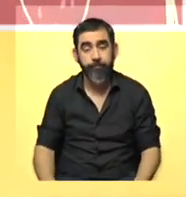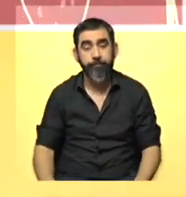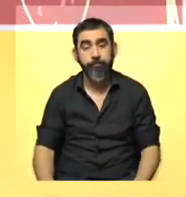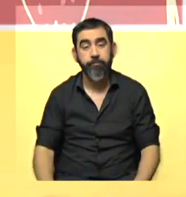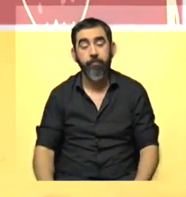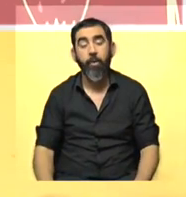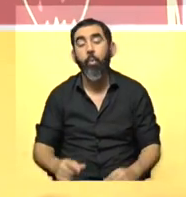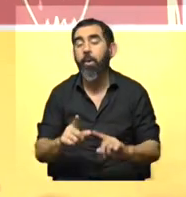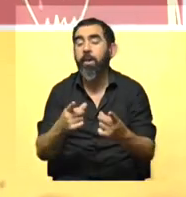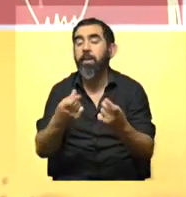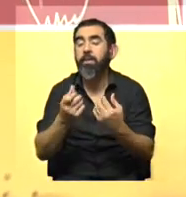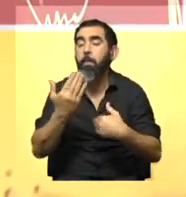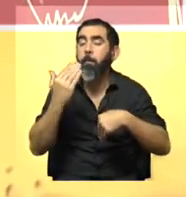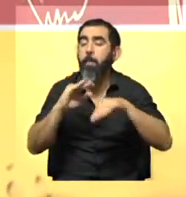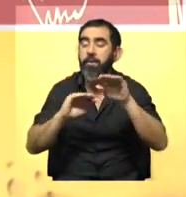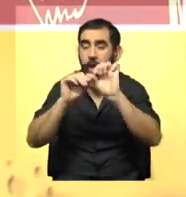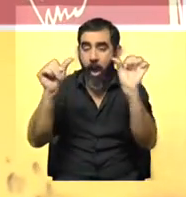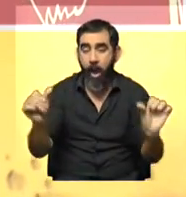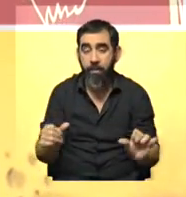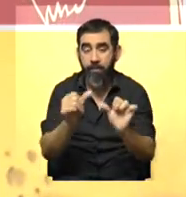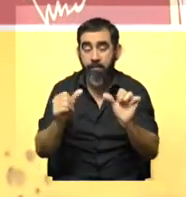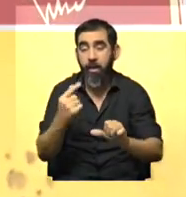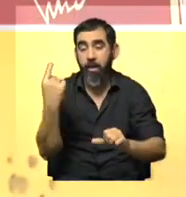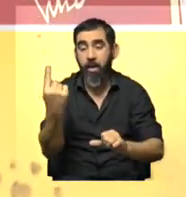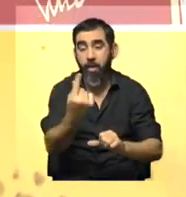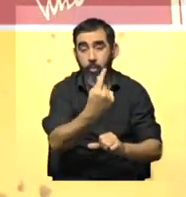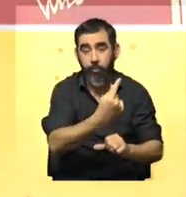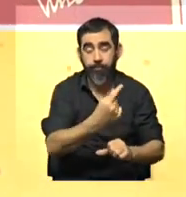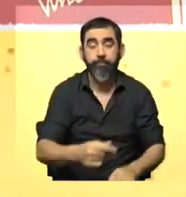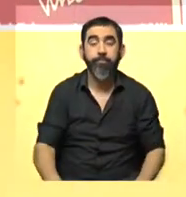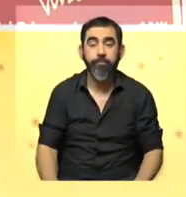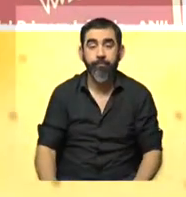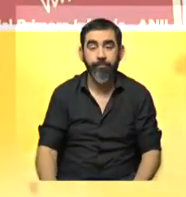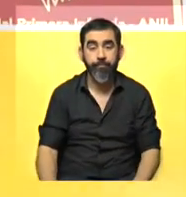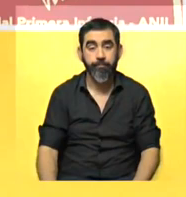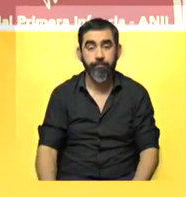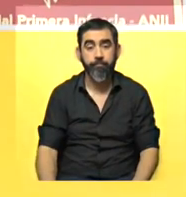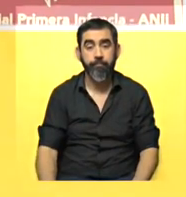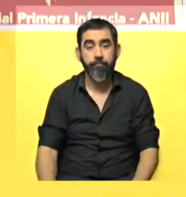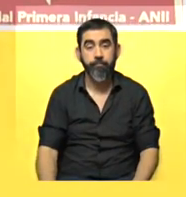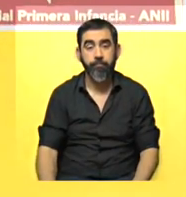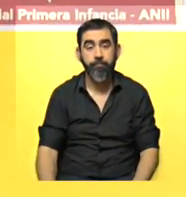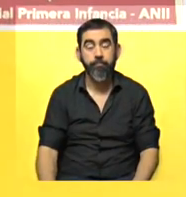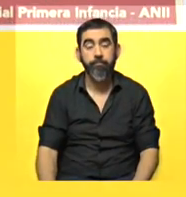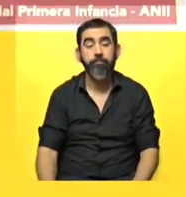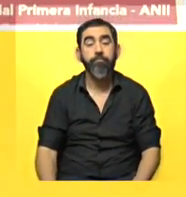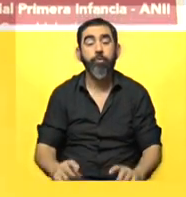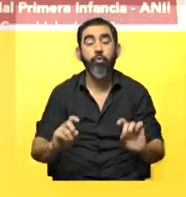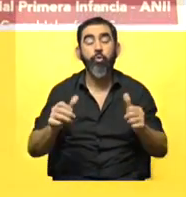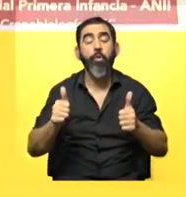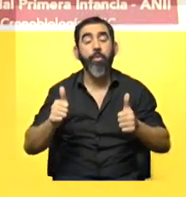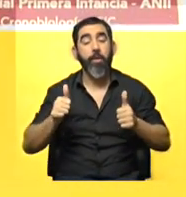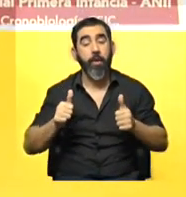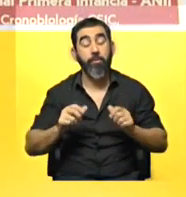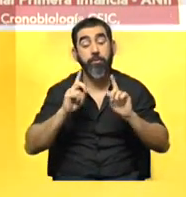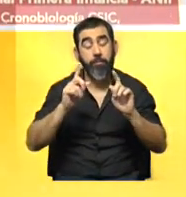son los requerimientos de esa actividad tan compleja que es el sueño, ¿no? Que implica no solo el descanso, sino